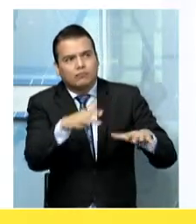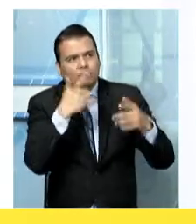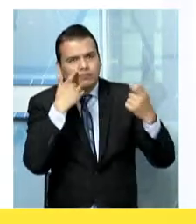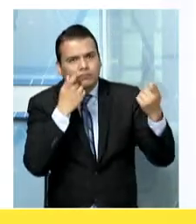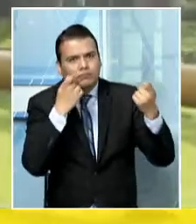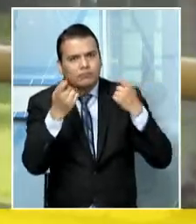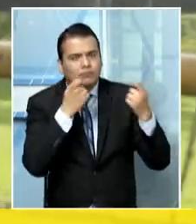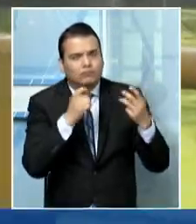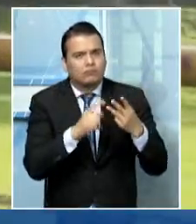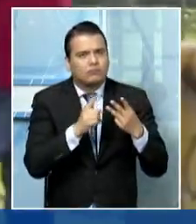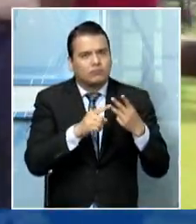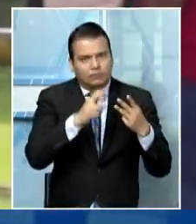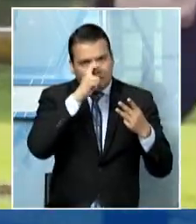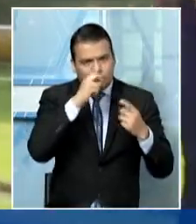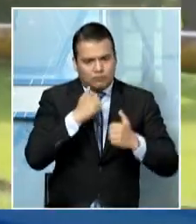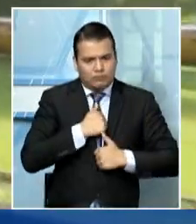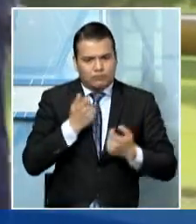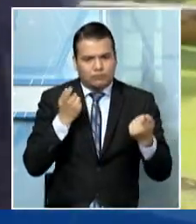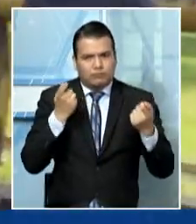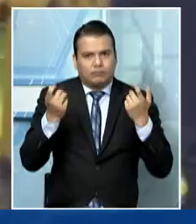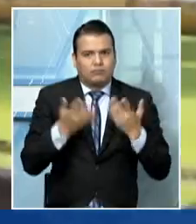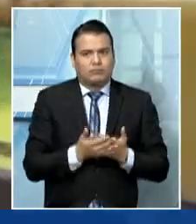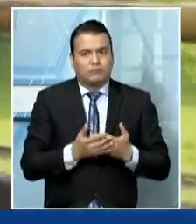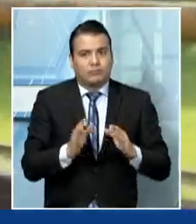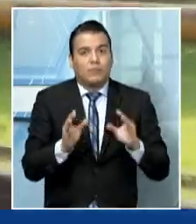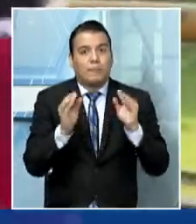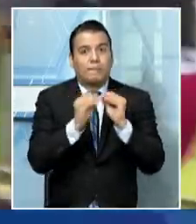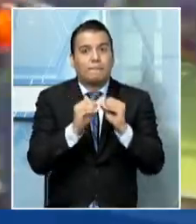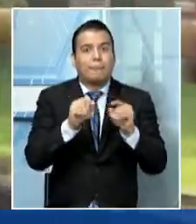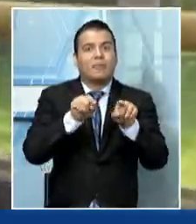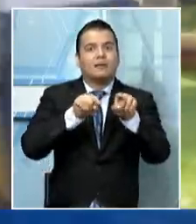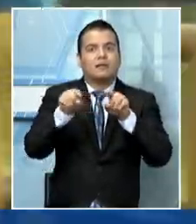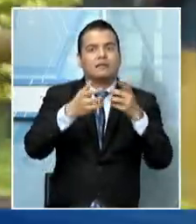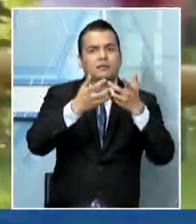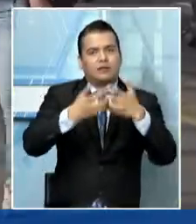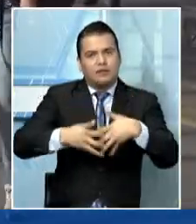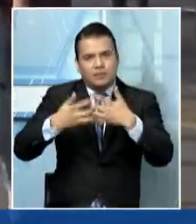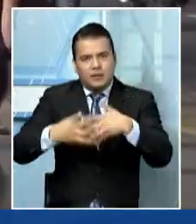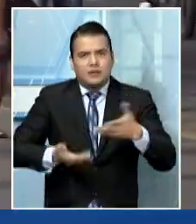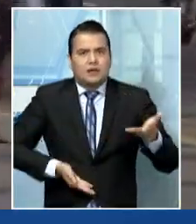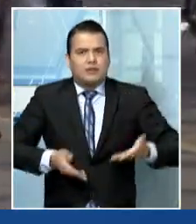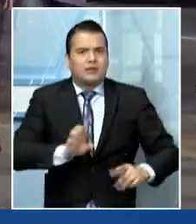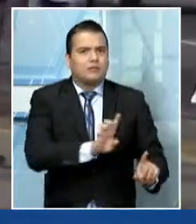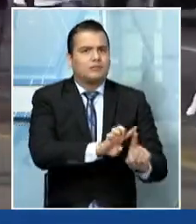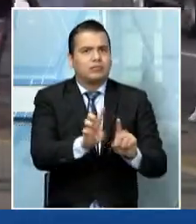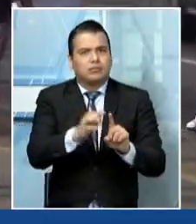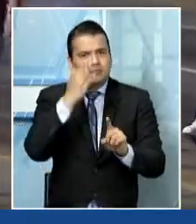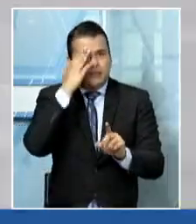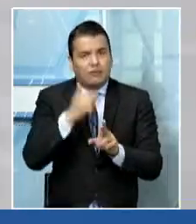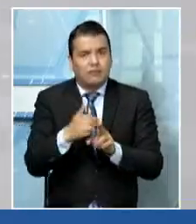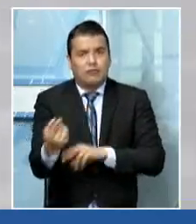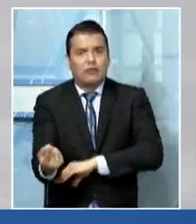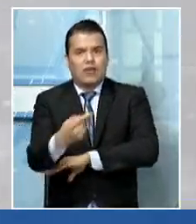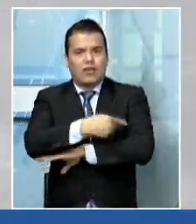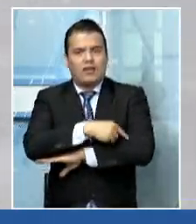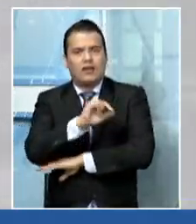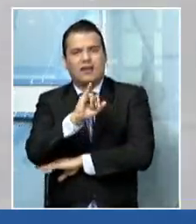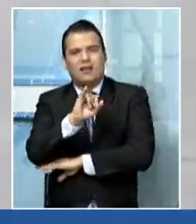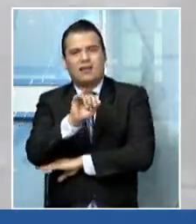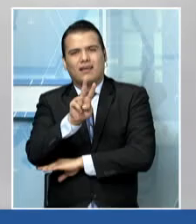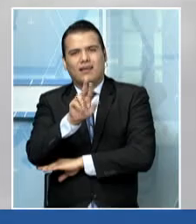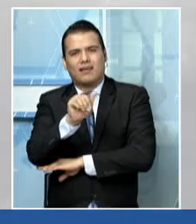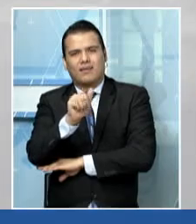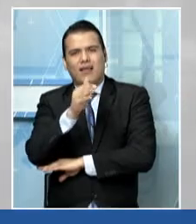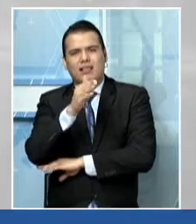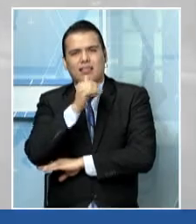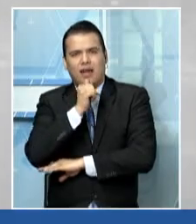sanitario inteligente. Adicional a esto, ya se iniciaron las reuniones con empresarios y con el sector comercio por el día sin IVA que se avecina y son varias las pautas